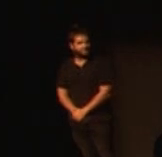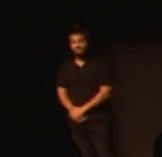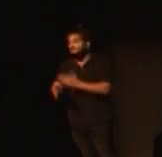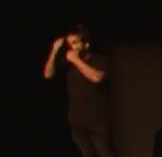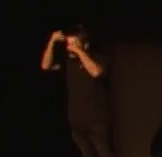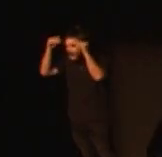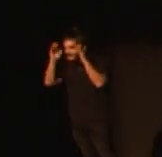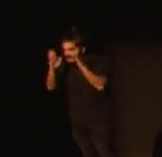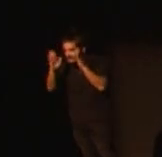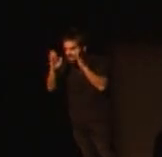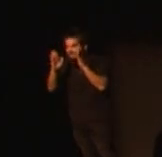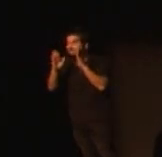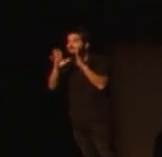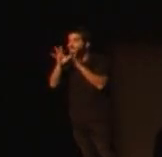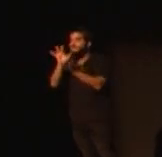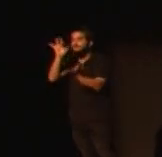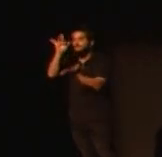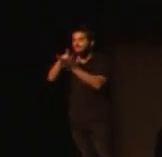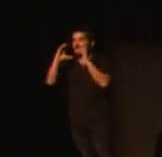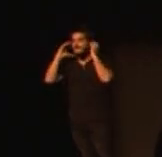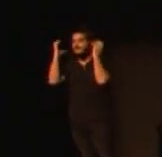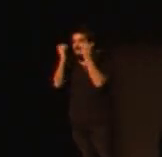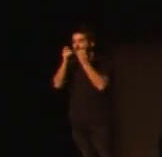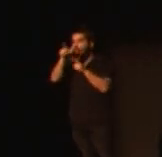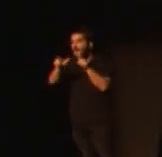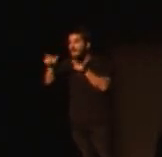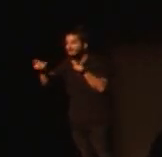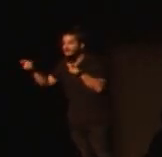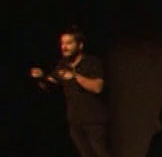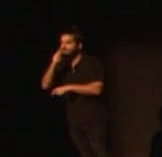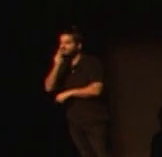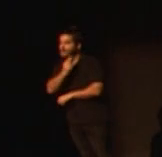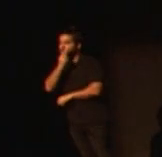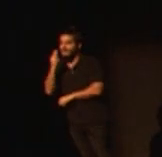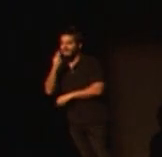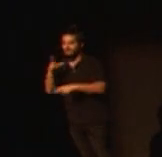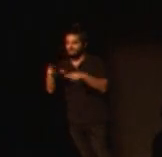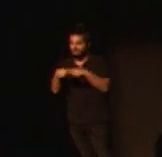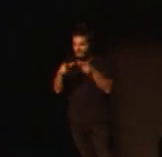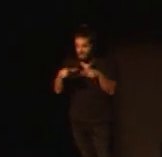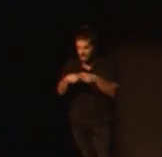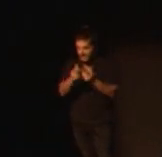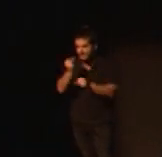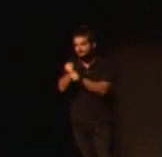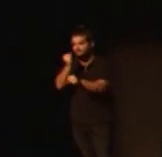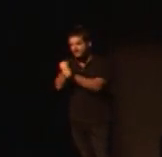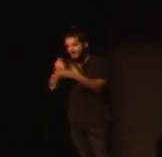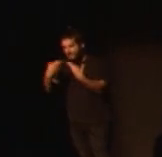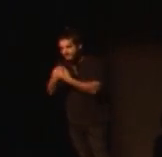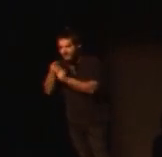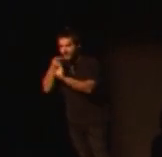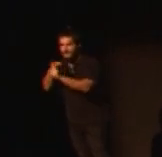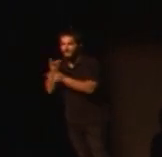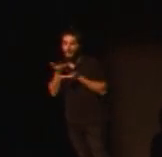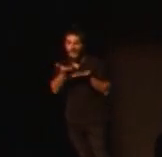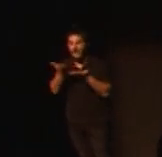Atención, llega a la estación el tren de las personas que se comprometen con la sociedad y trabajan juntos para ayudar a los demás.